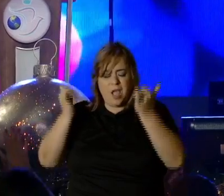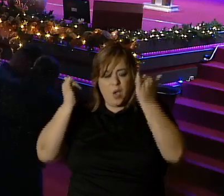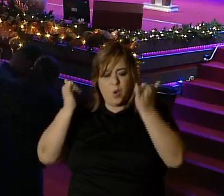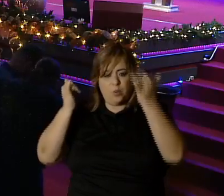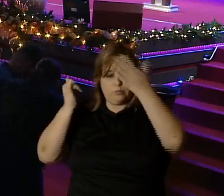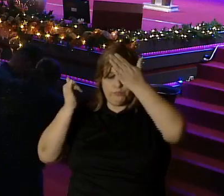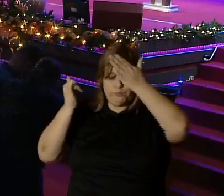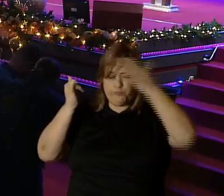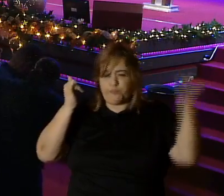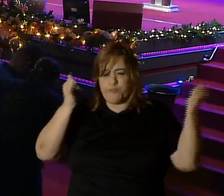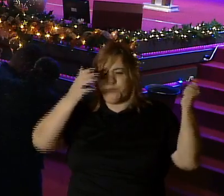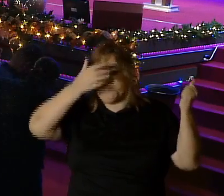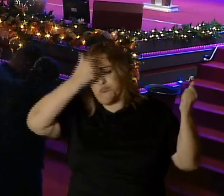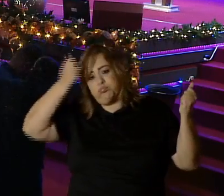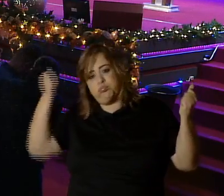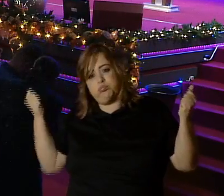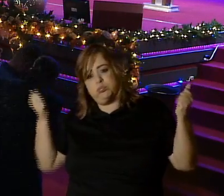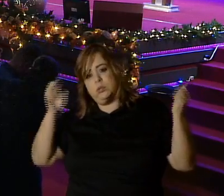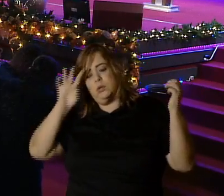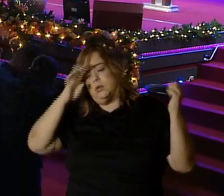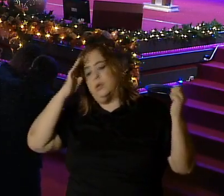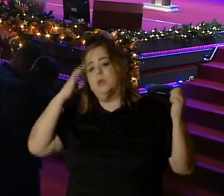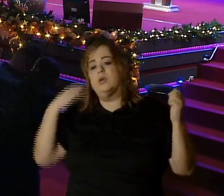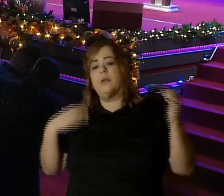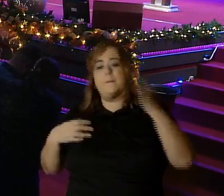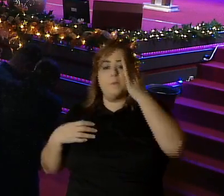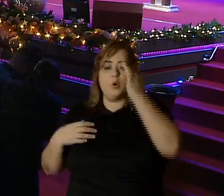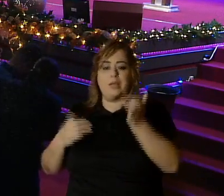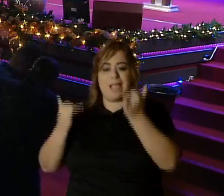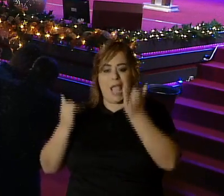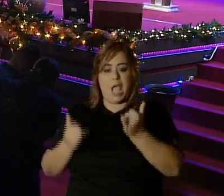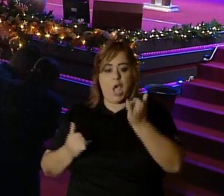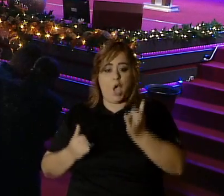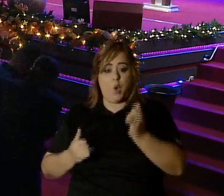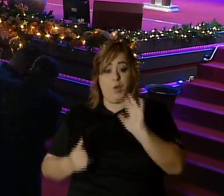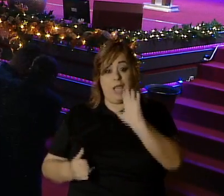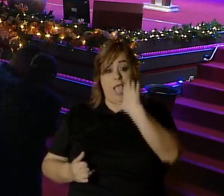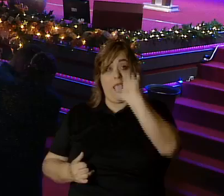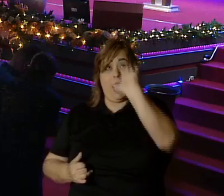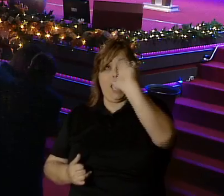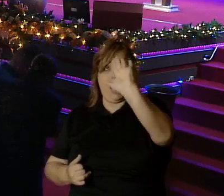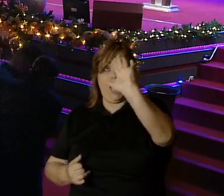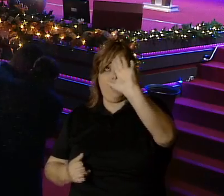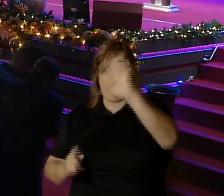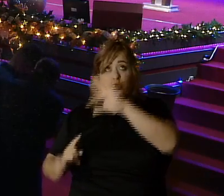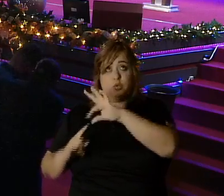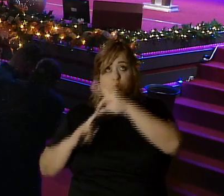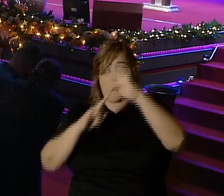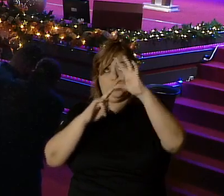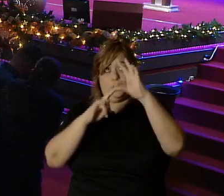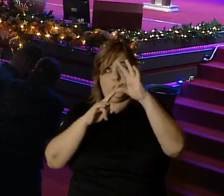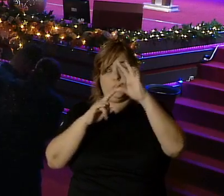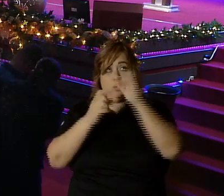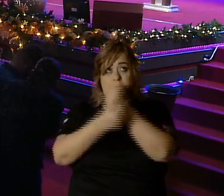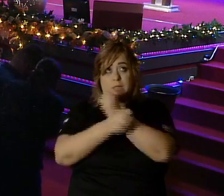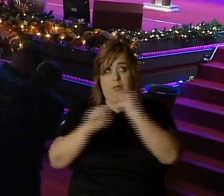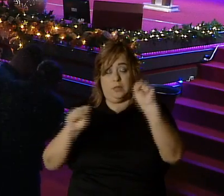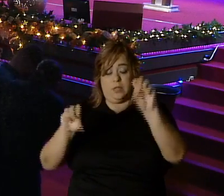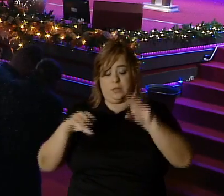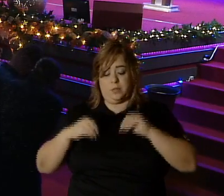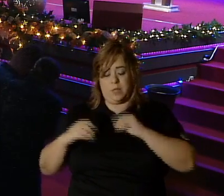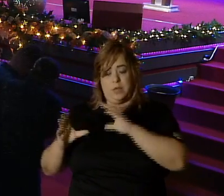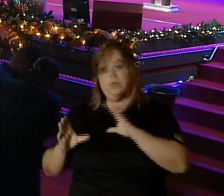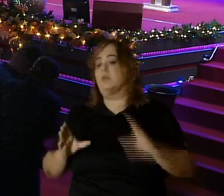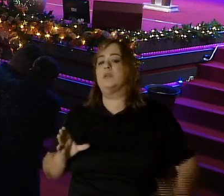todo ese tormento los deja, los tiene que soltar, porque ahora ellos son propiedad de Cristo, fueron comprados a precio de